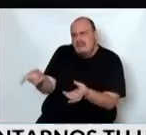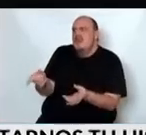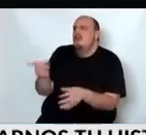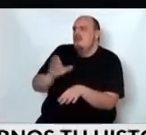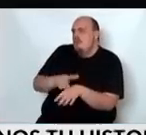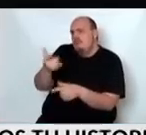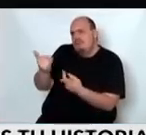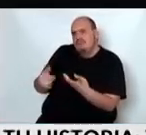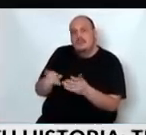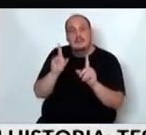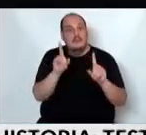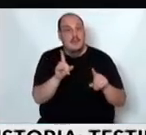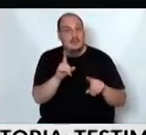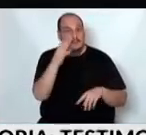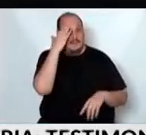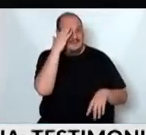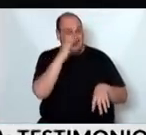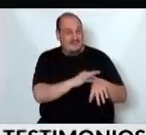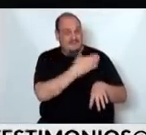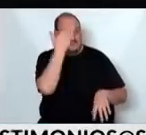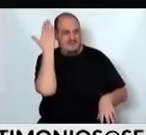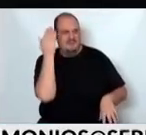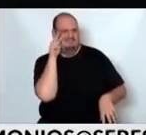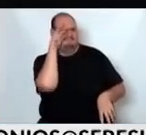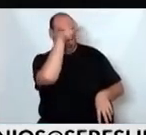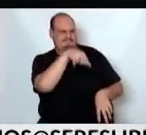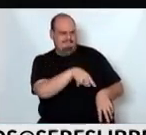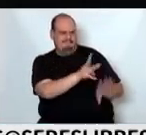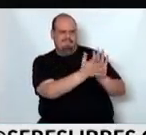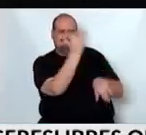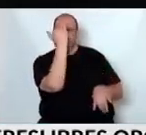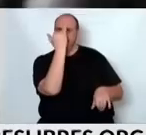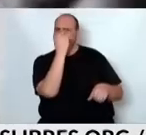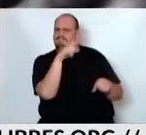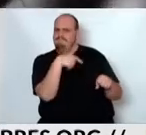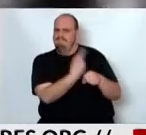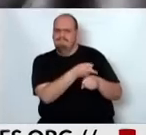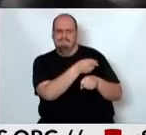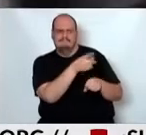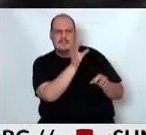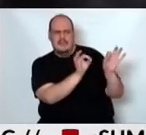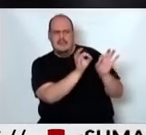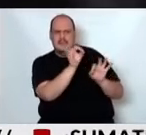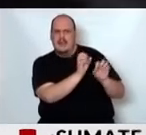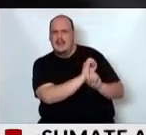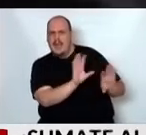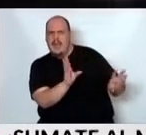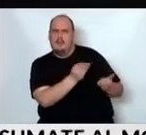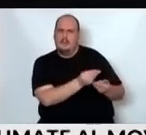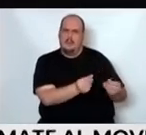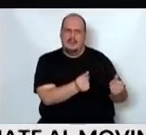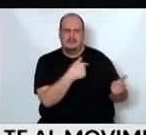En cambio, la enfermedad mental es como no observable, no fácilmente medible. Entonces, no tomamos la